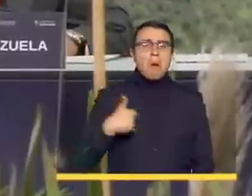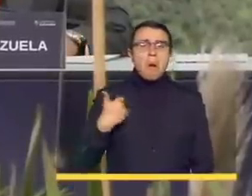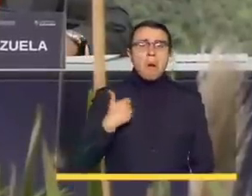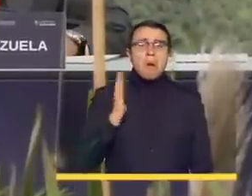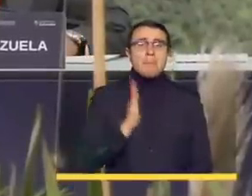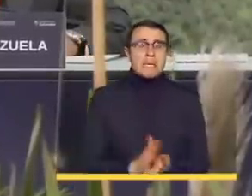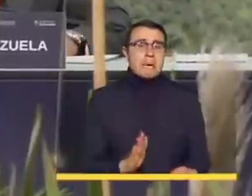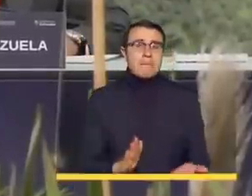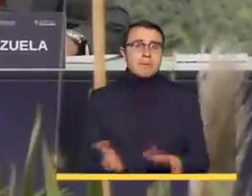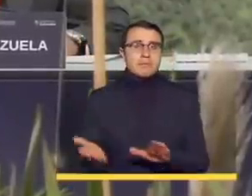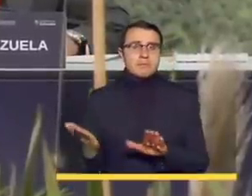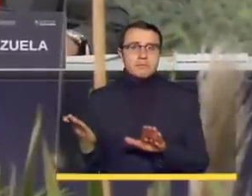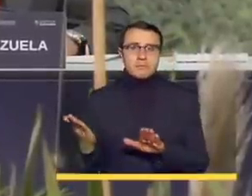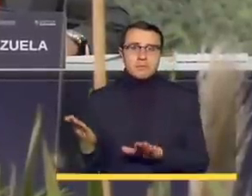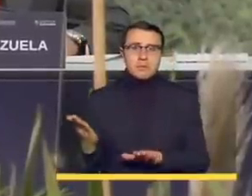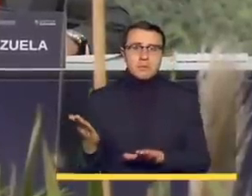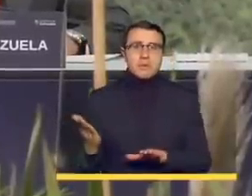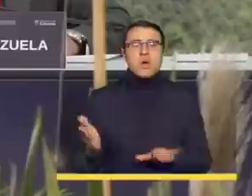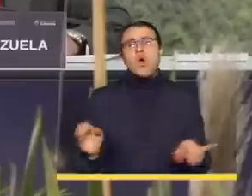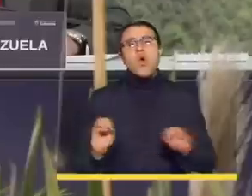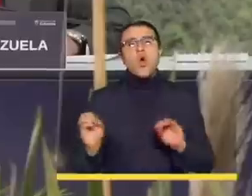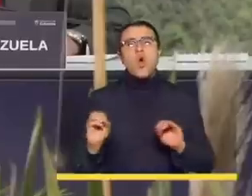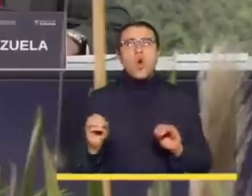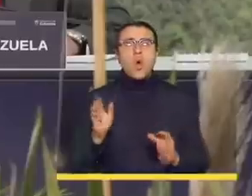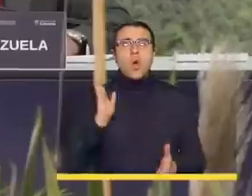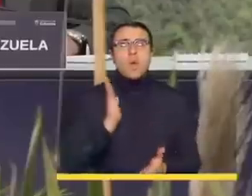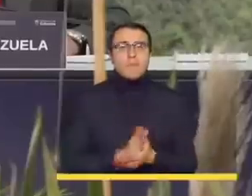y andan como zombies.